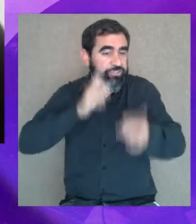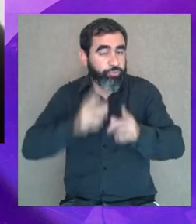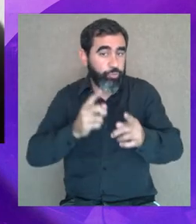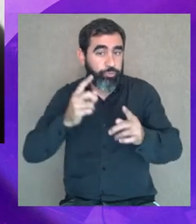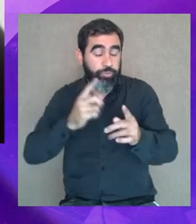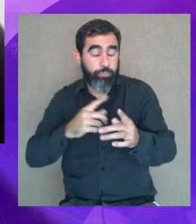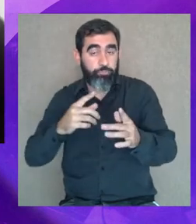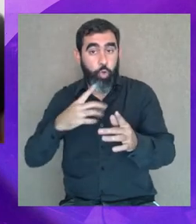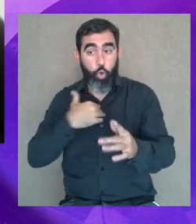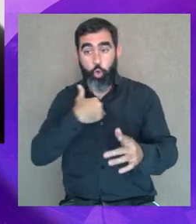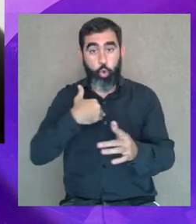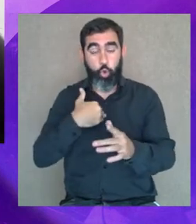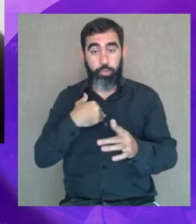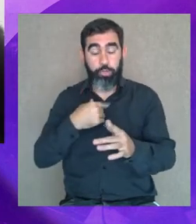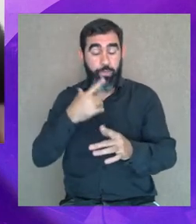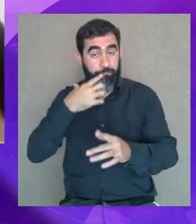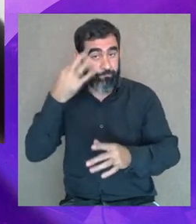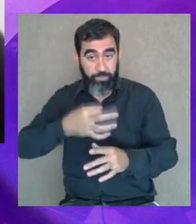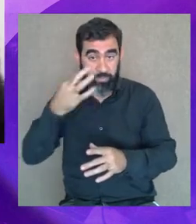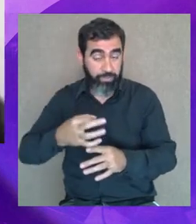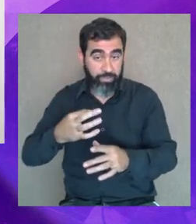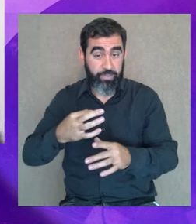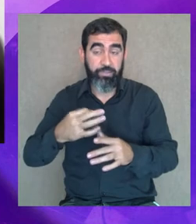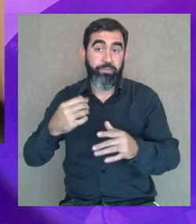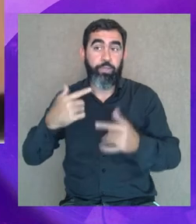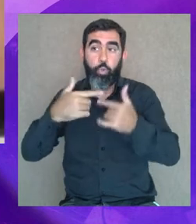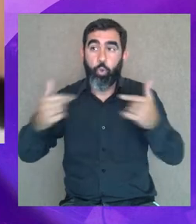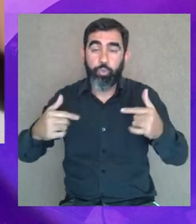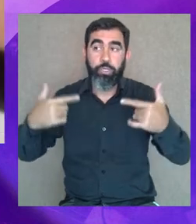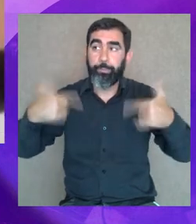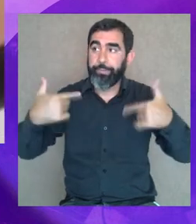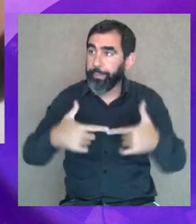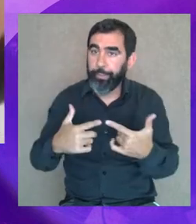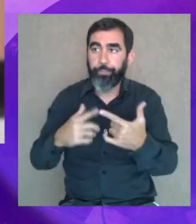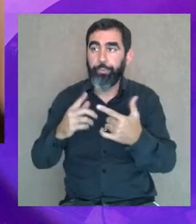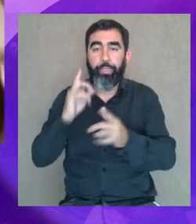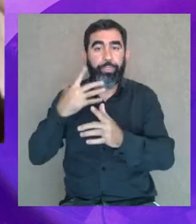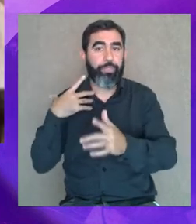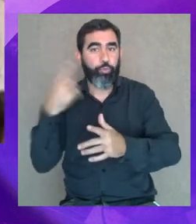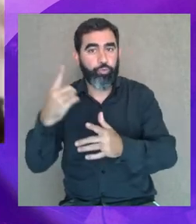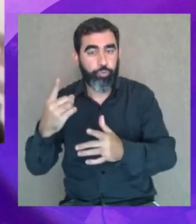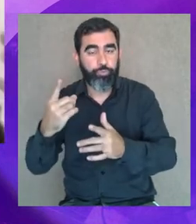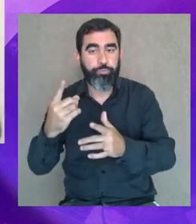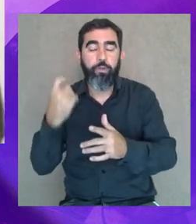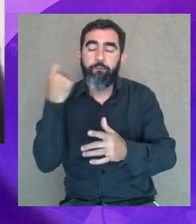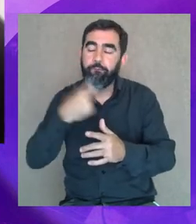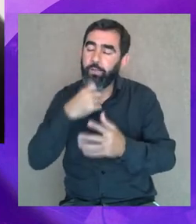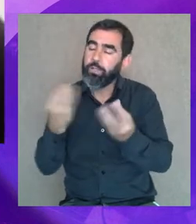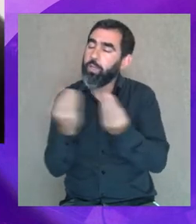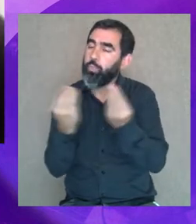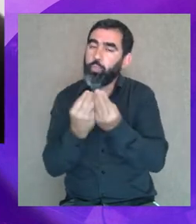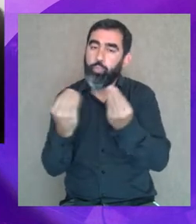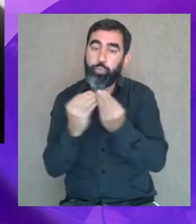decisiones en el ámbito político cómo están conformados los ministerios las direcciones falta tanto por